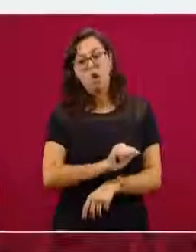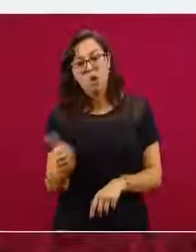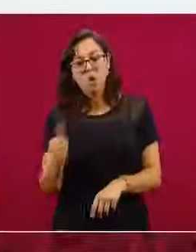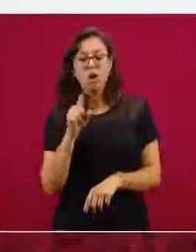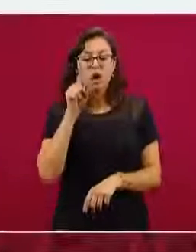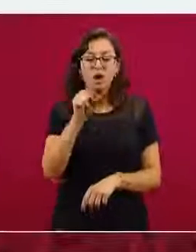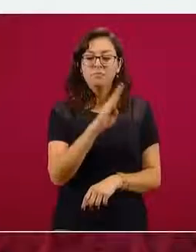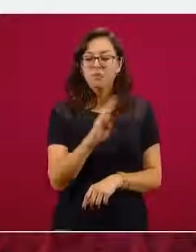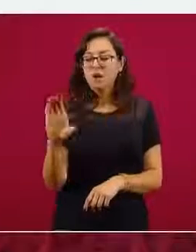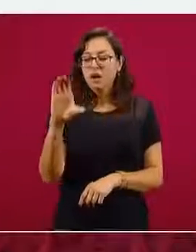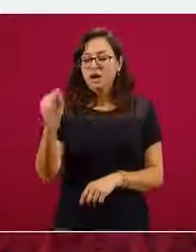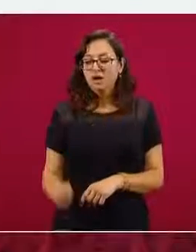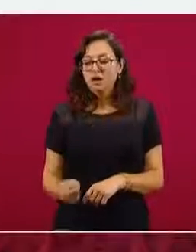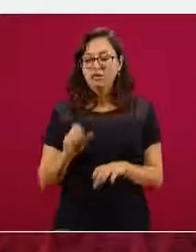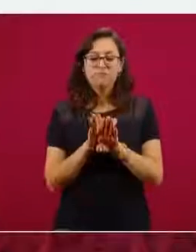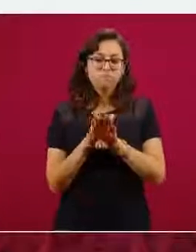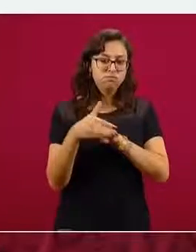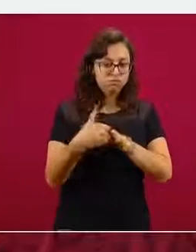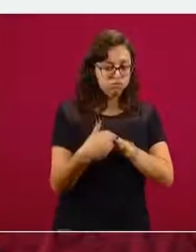en Baja California Sur.